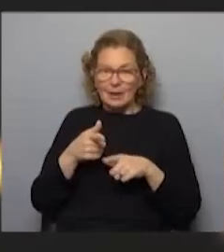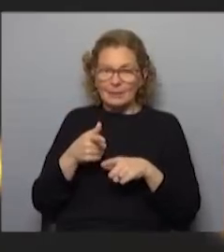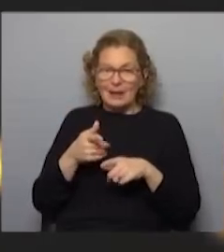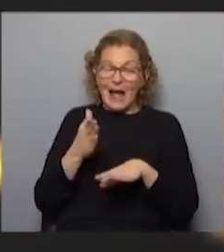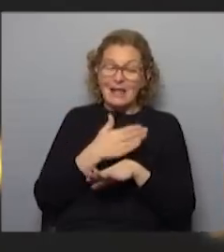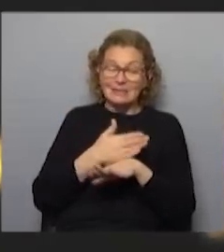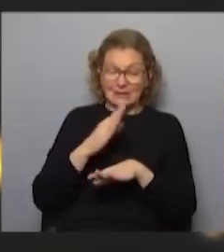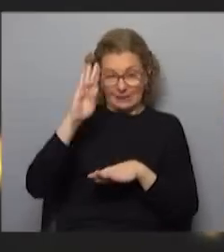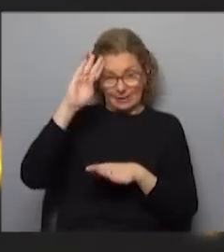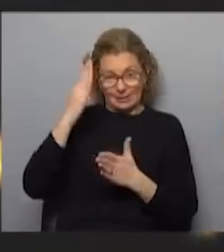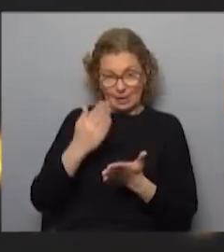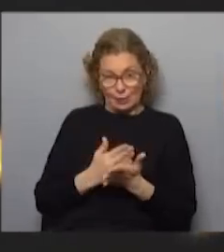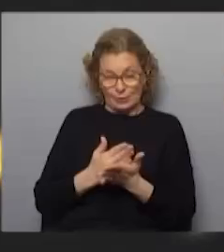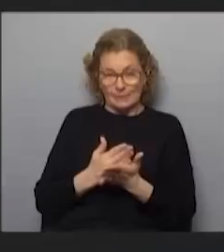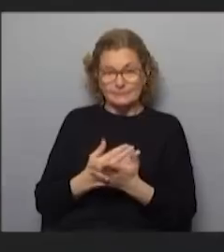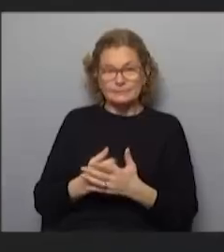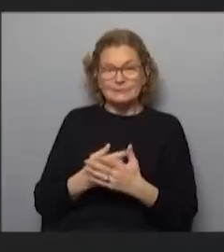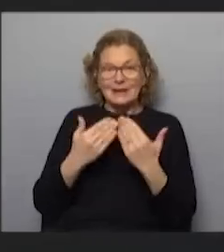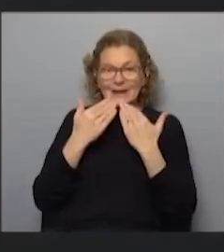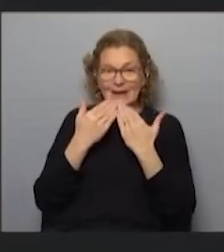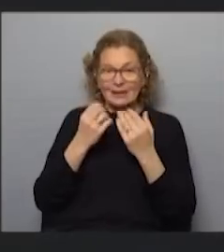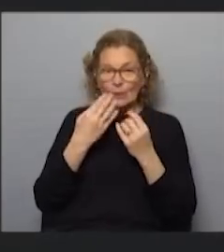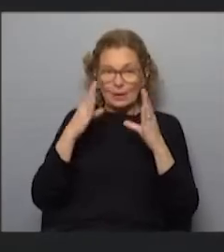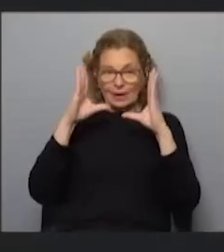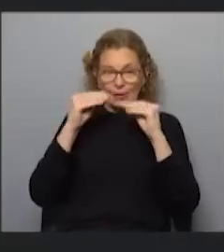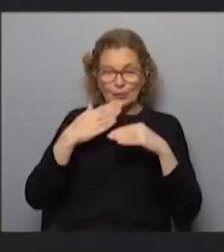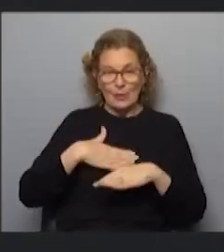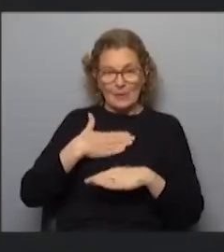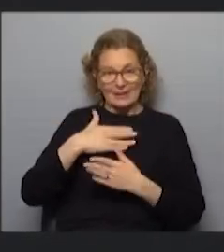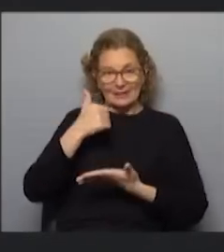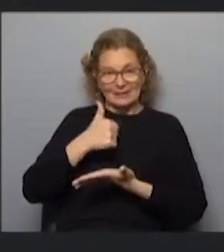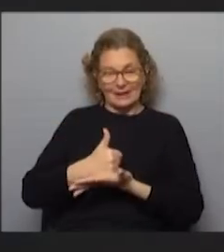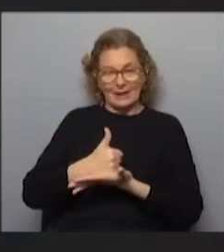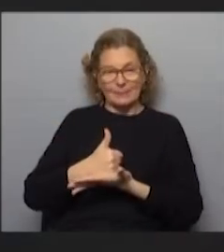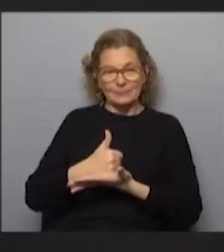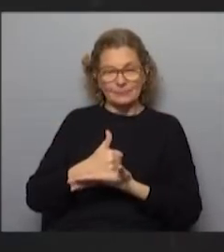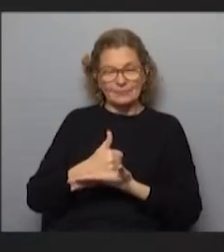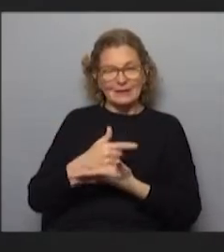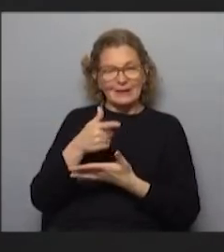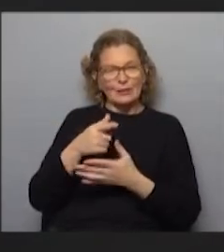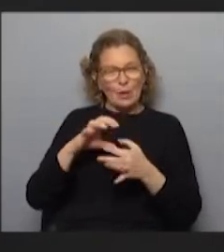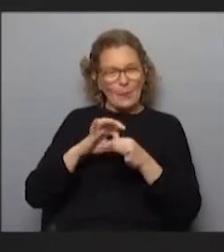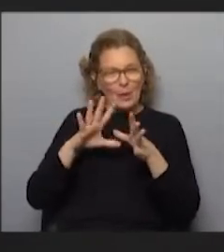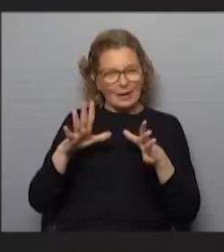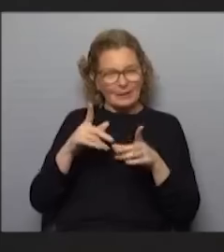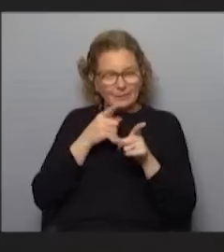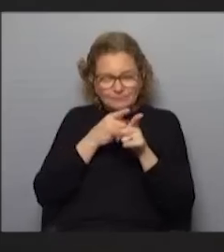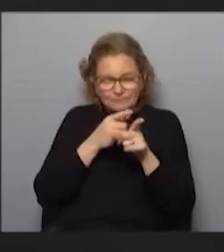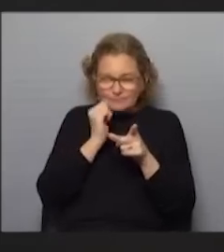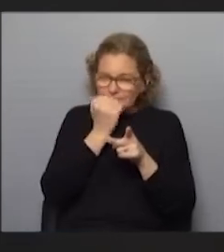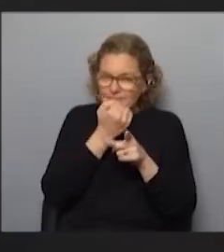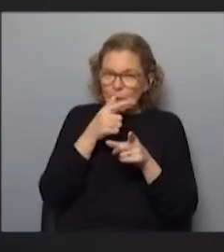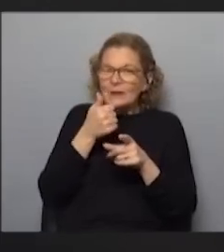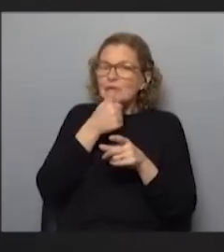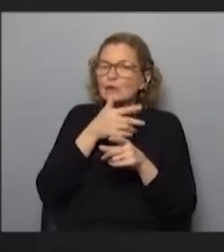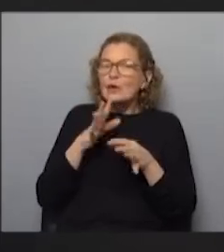prédica dura Roberto Buenas noches gracias Cómo estás Buenas noches un placer estar acá espionaje en democracia Cómo